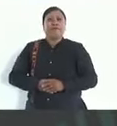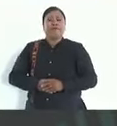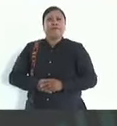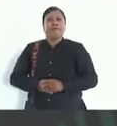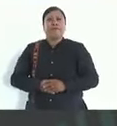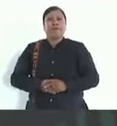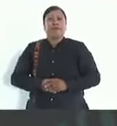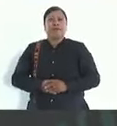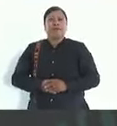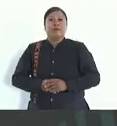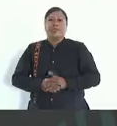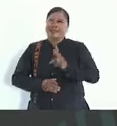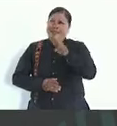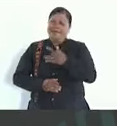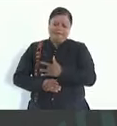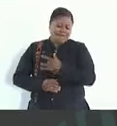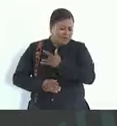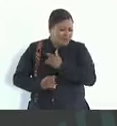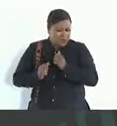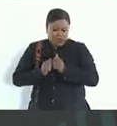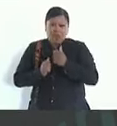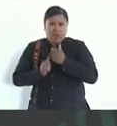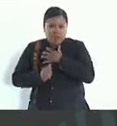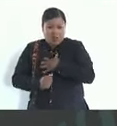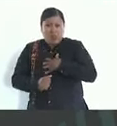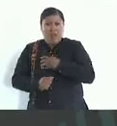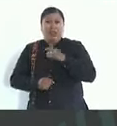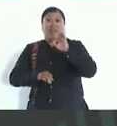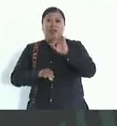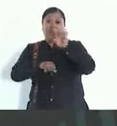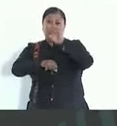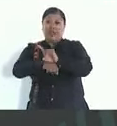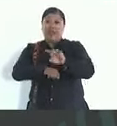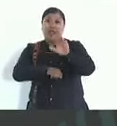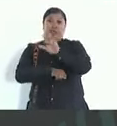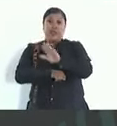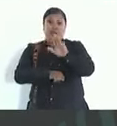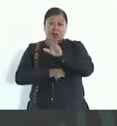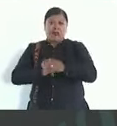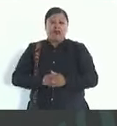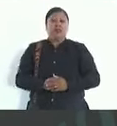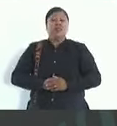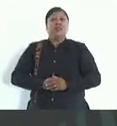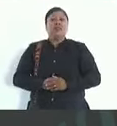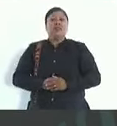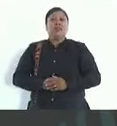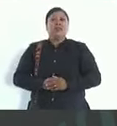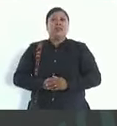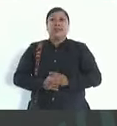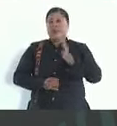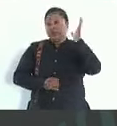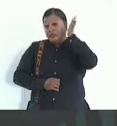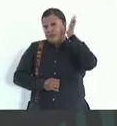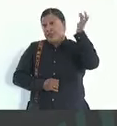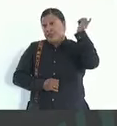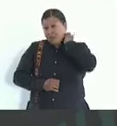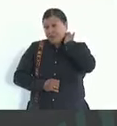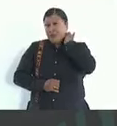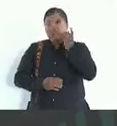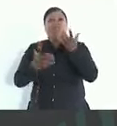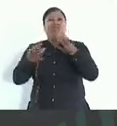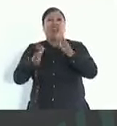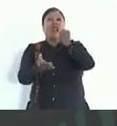Nos complace saber que el día miércoles 18 de septiembre del presente, la Cámara de Diputados